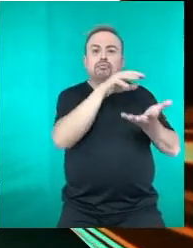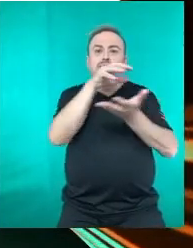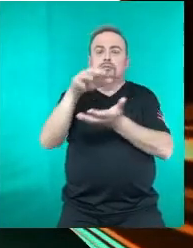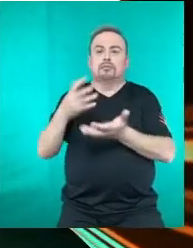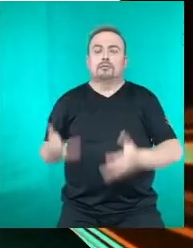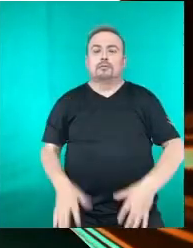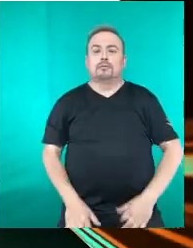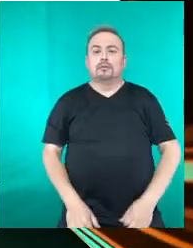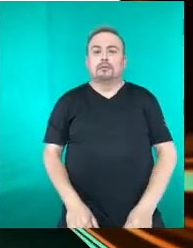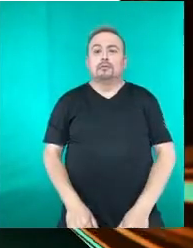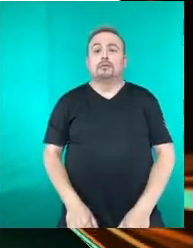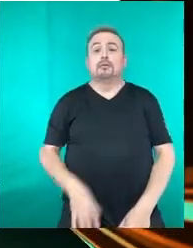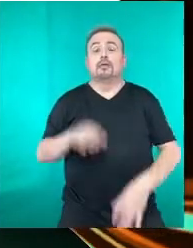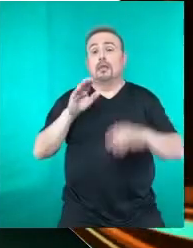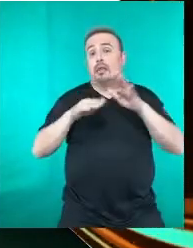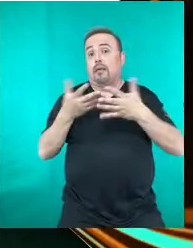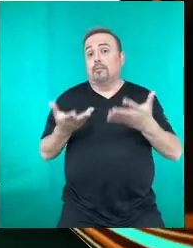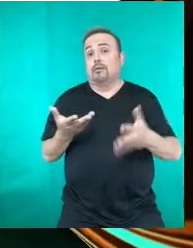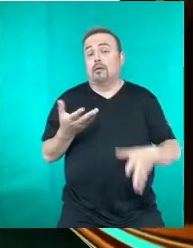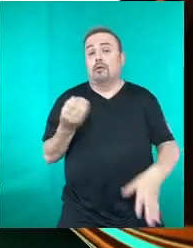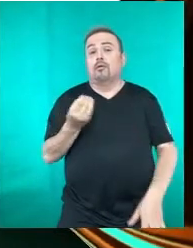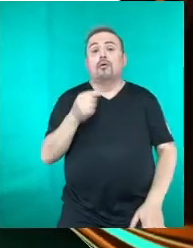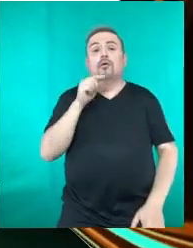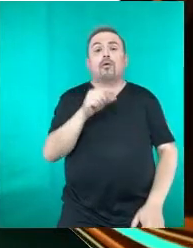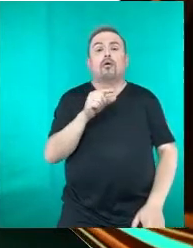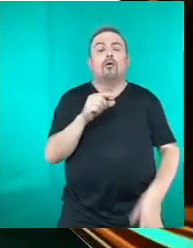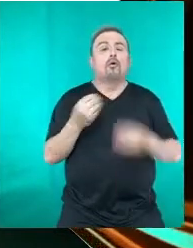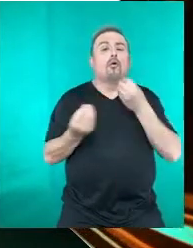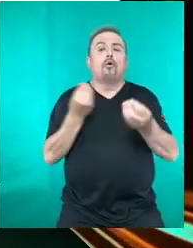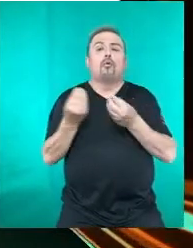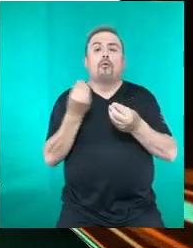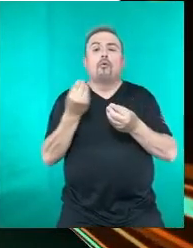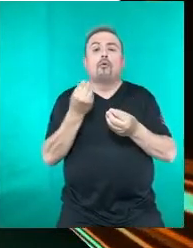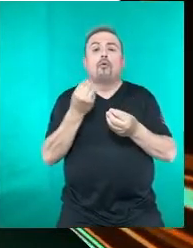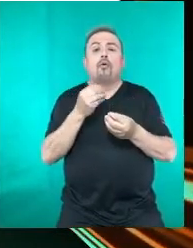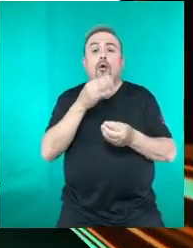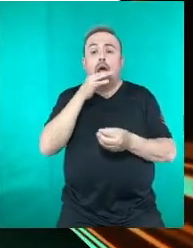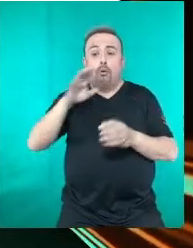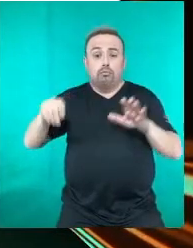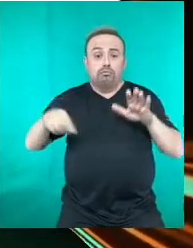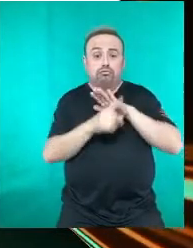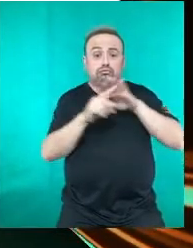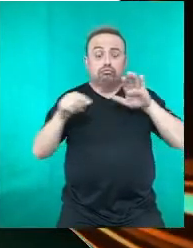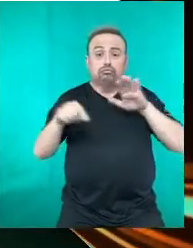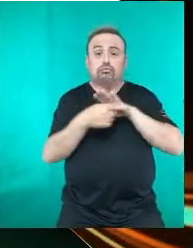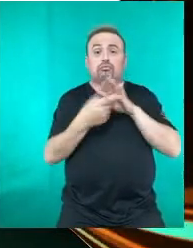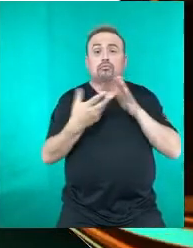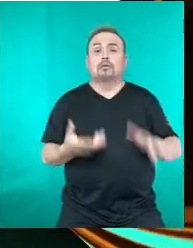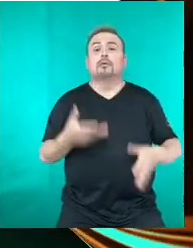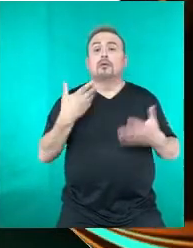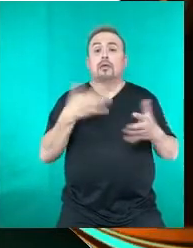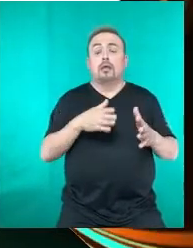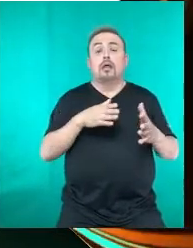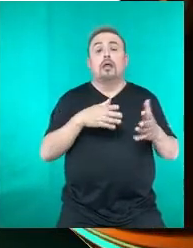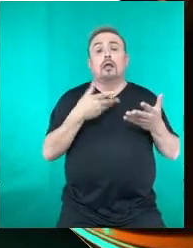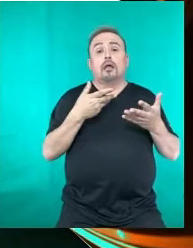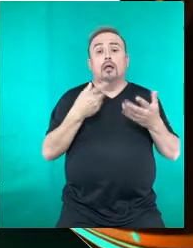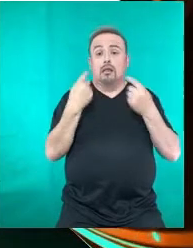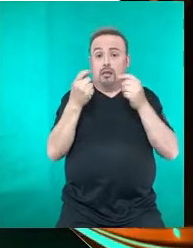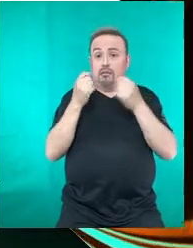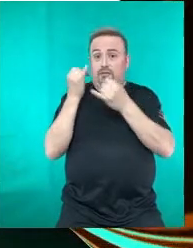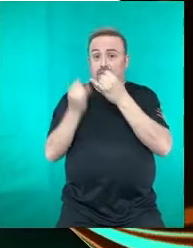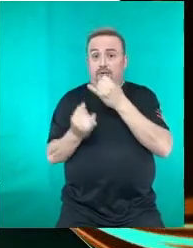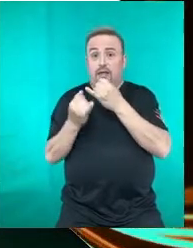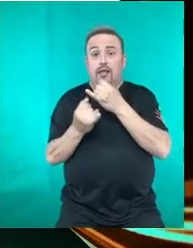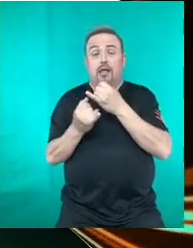de esa agua y dependiendo obviamente de cómo es la condición de entrada del agua de mar. Ya saliendo del pretratamiento de esta